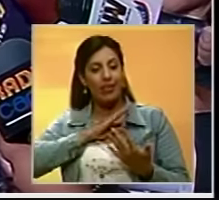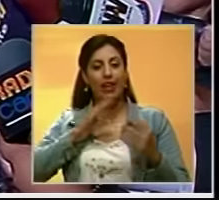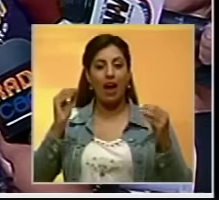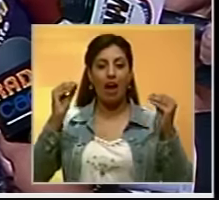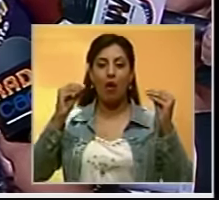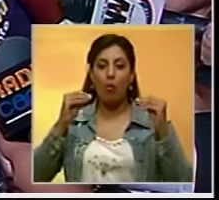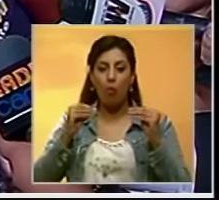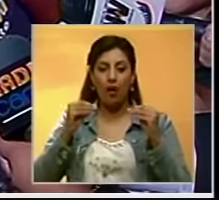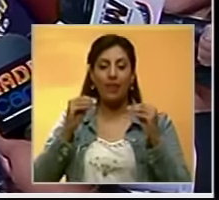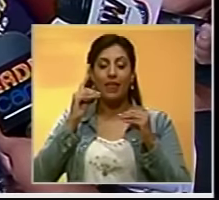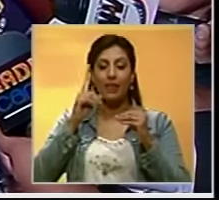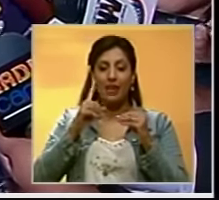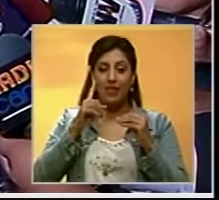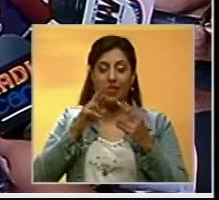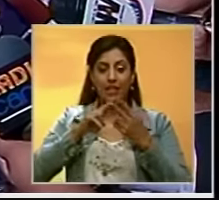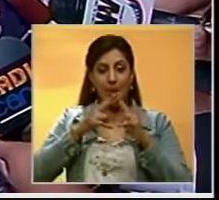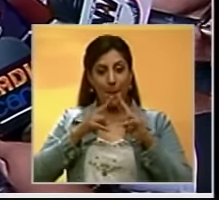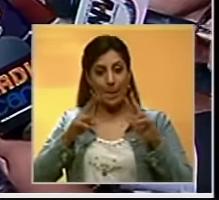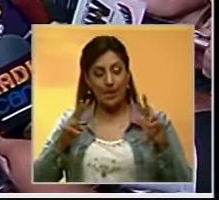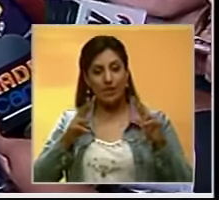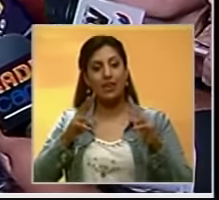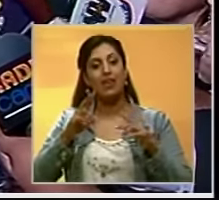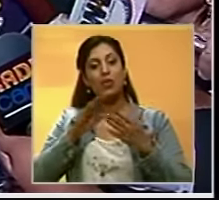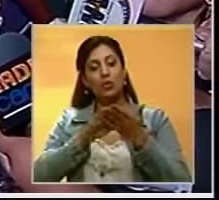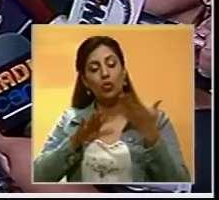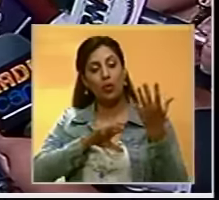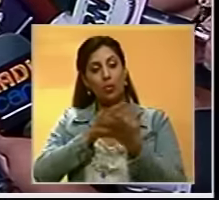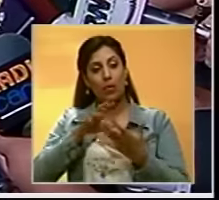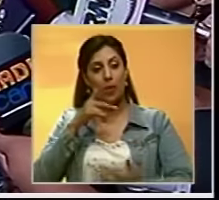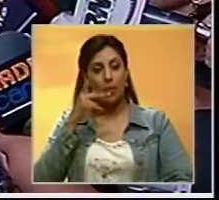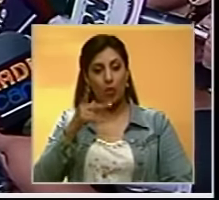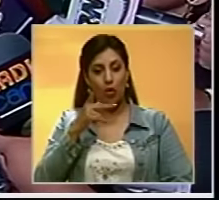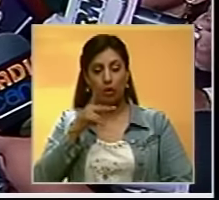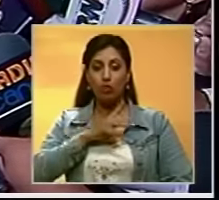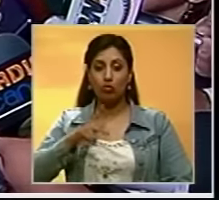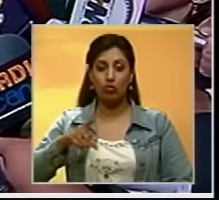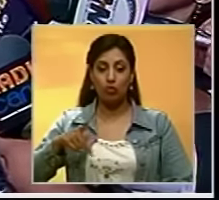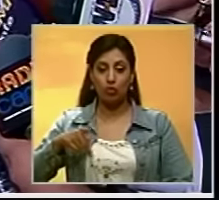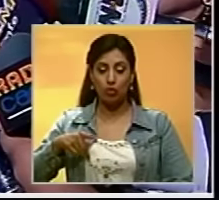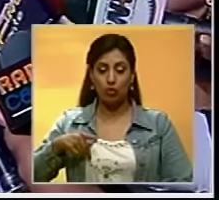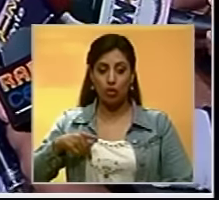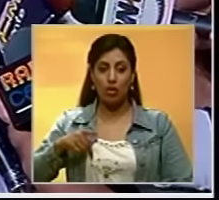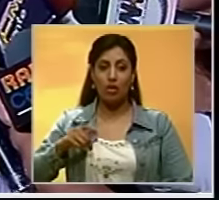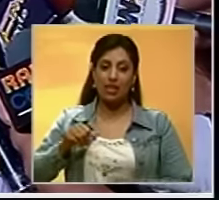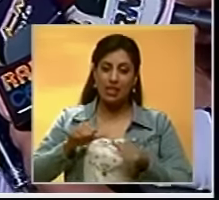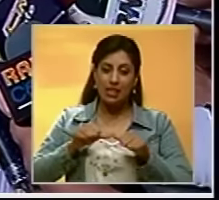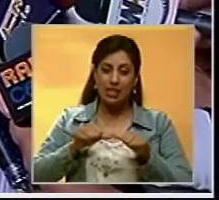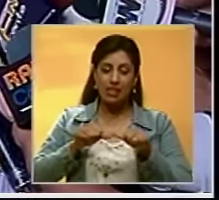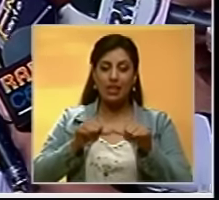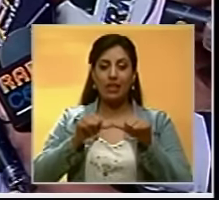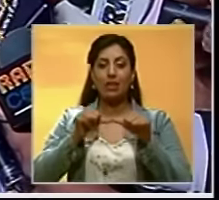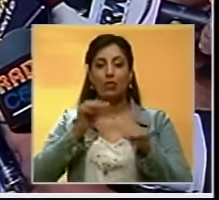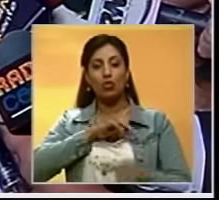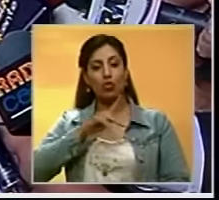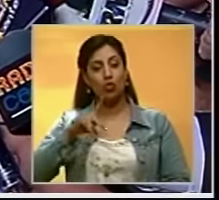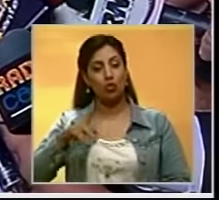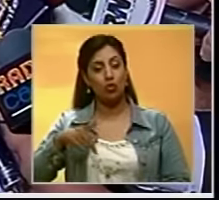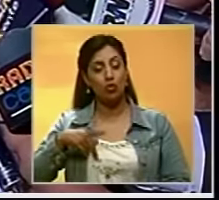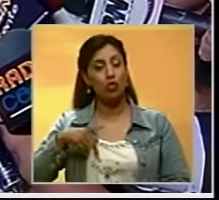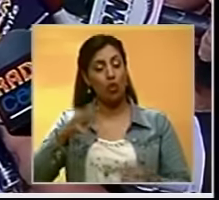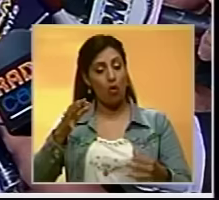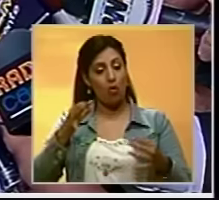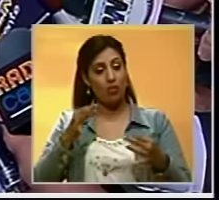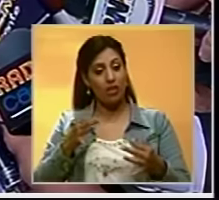acuerdo en que sea en paz que se diriman los asuntos políticos nosotros mantenemos y nosotros